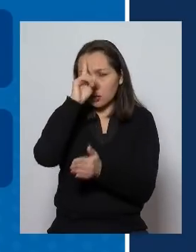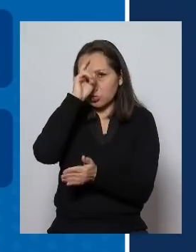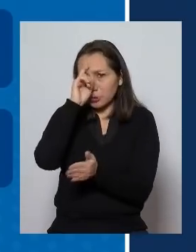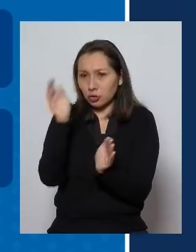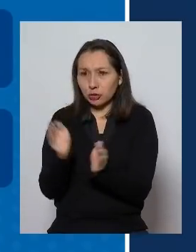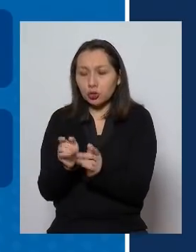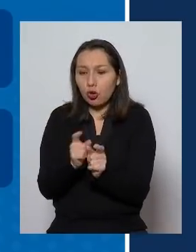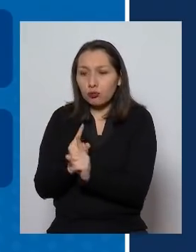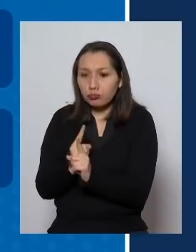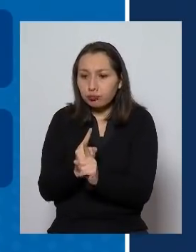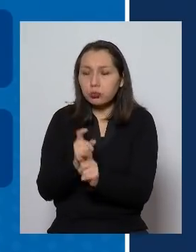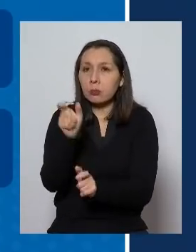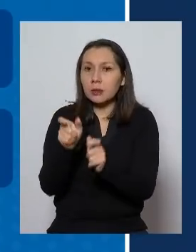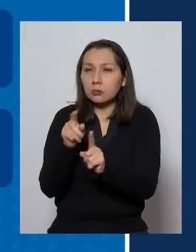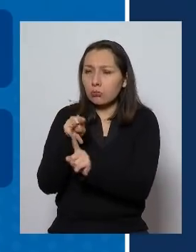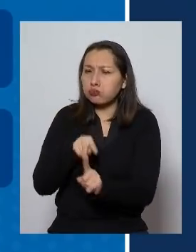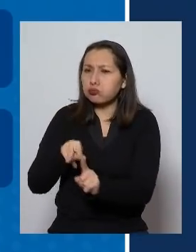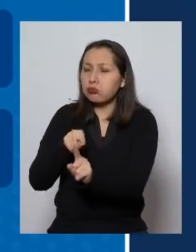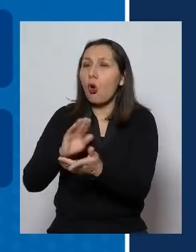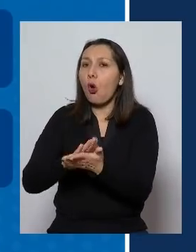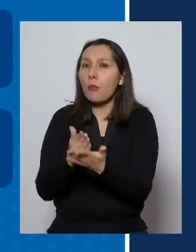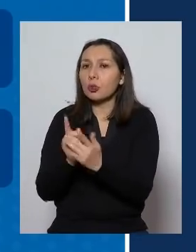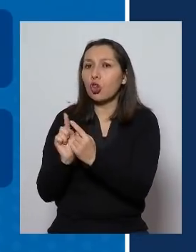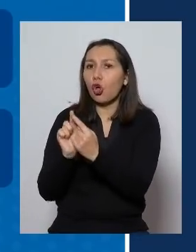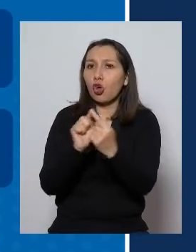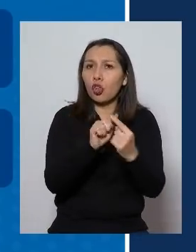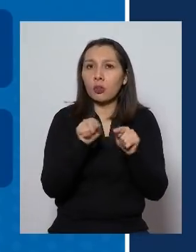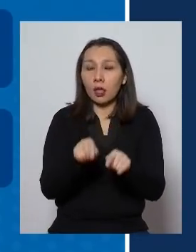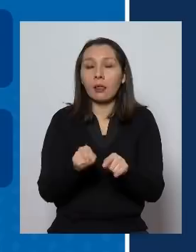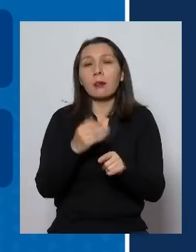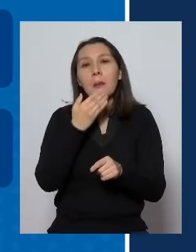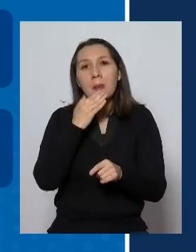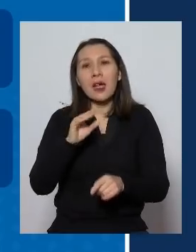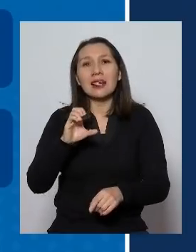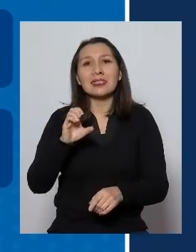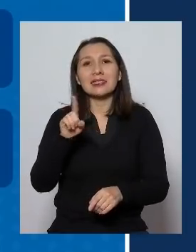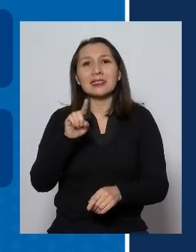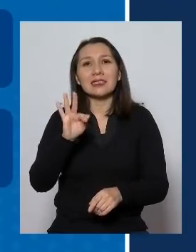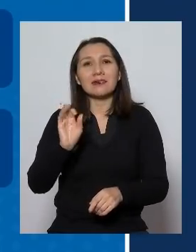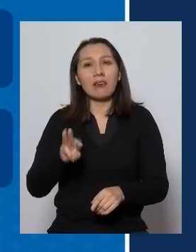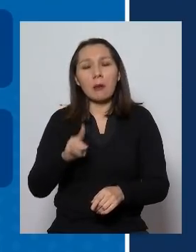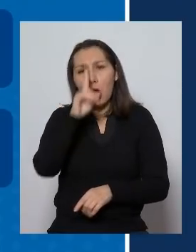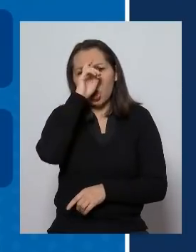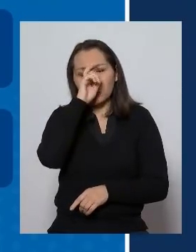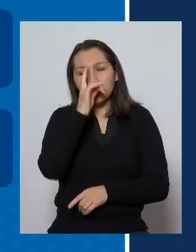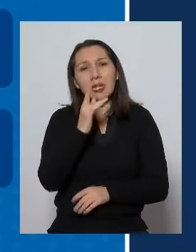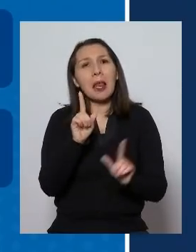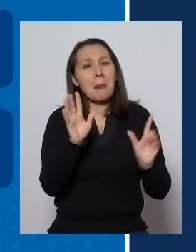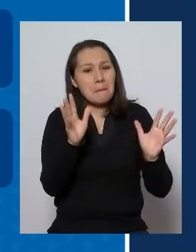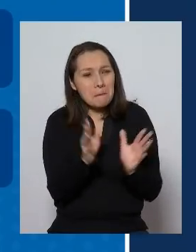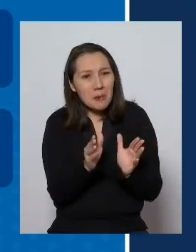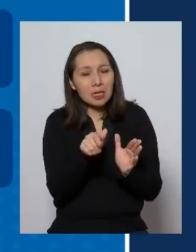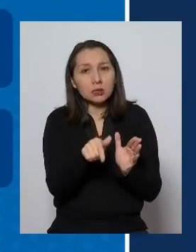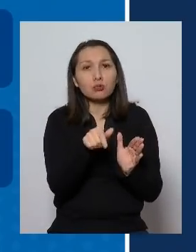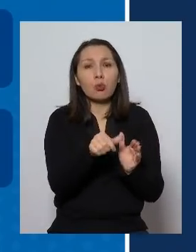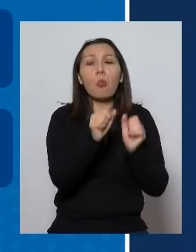un seguimiento de casos y contactos y sugieren que CESFAM y hospitales de baja complejidad